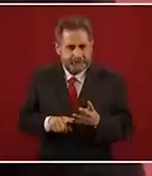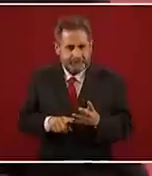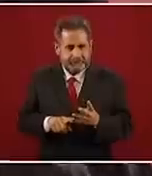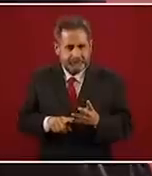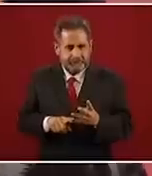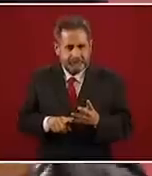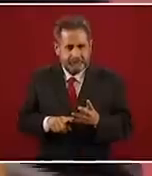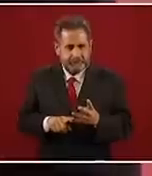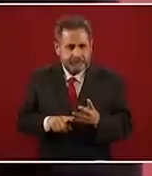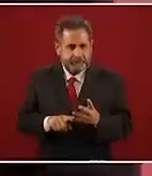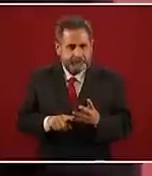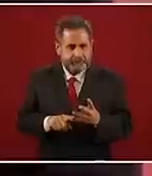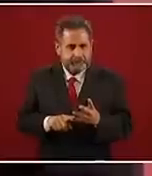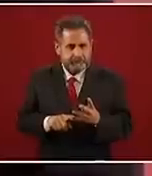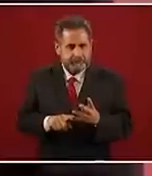los